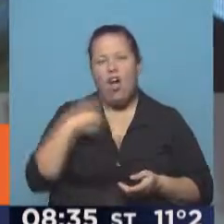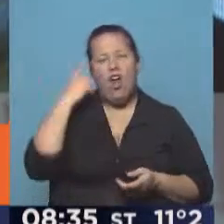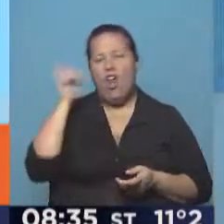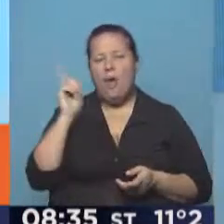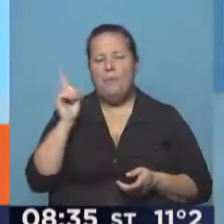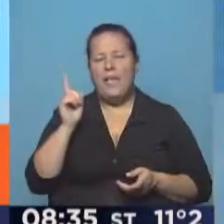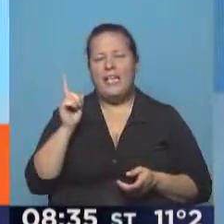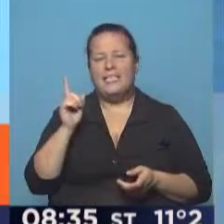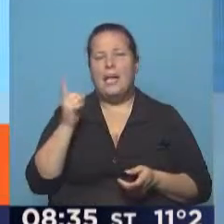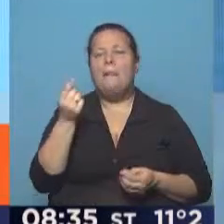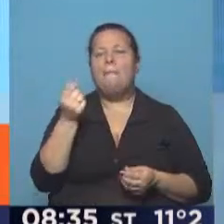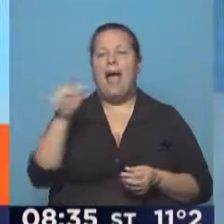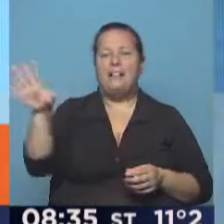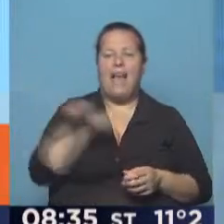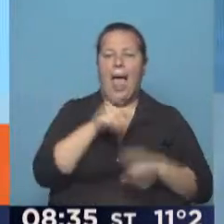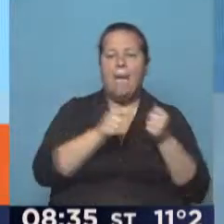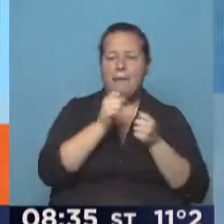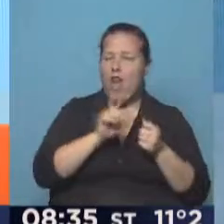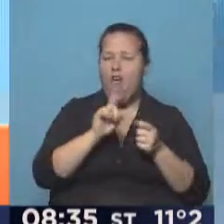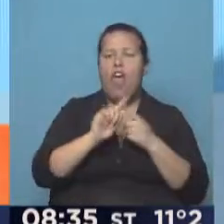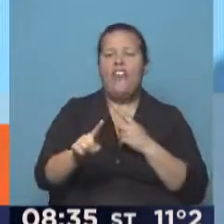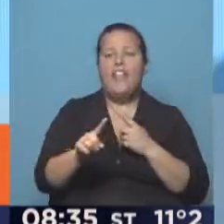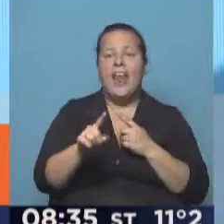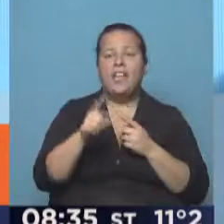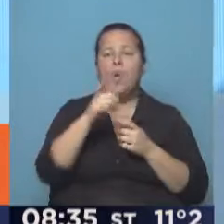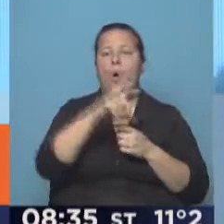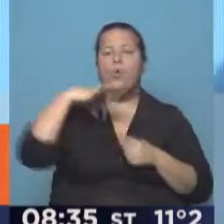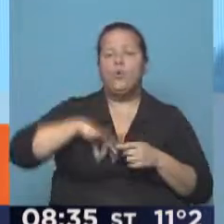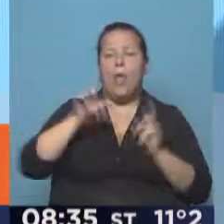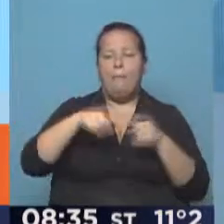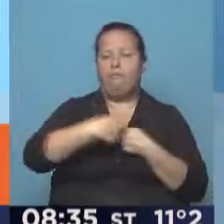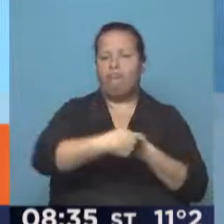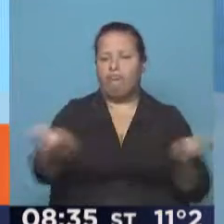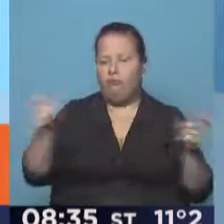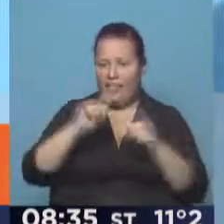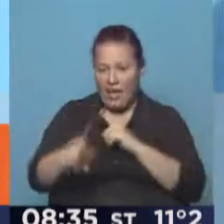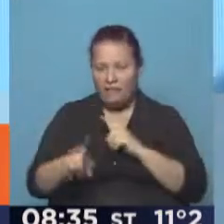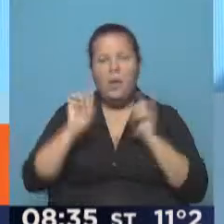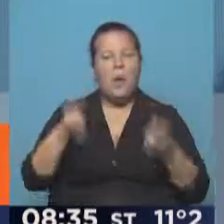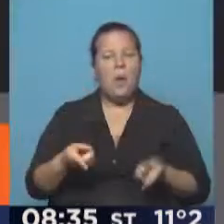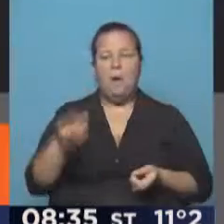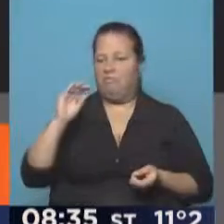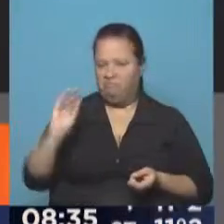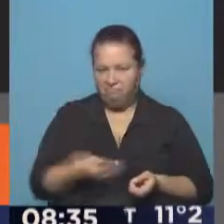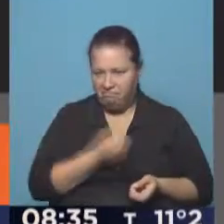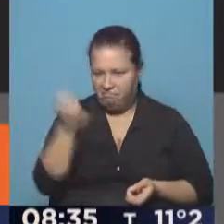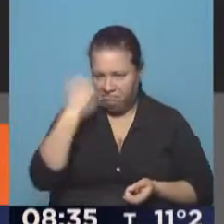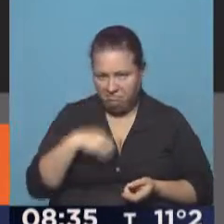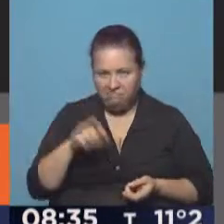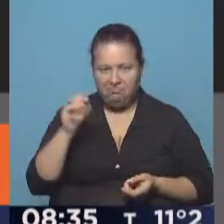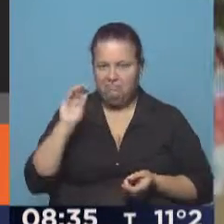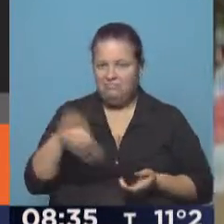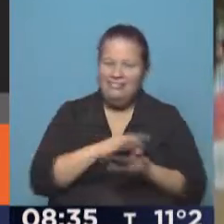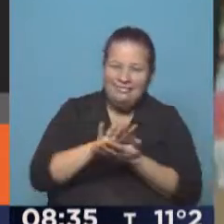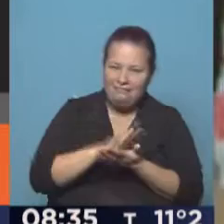que la plata entre a las empresas, sino que directamente entre a la cuenta sueldo de la gente. Bien. Sin embargo, no hemos podido lograr